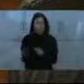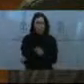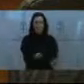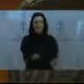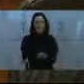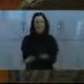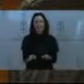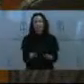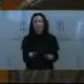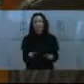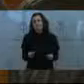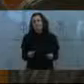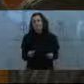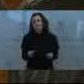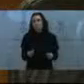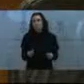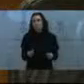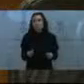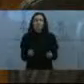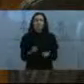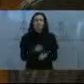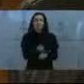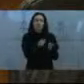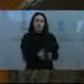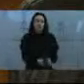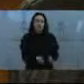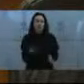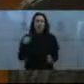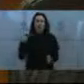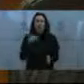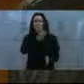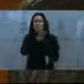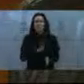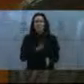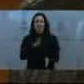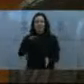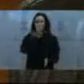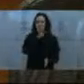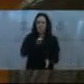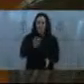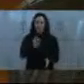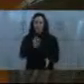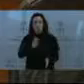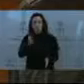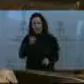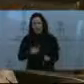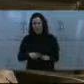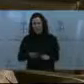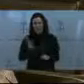para usted tiene reminiscencias soviéticas o de otro estilo, no, no, es algo mucho más modesto y menos